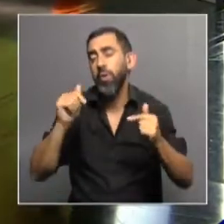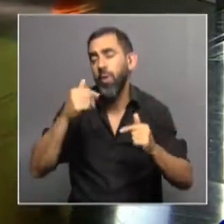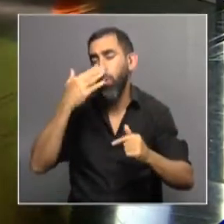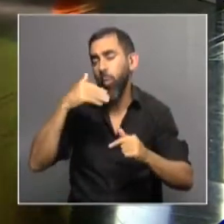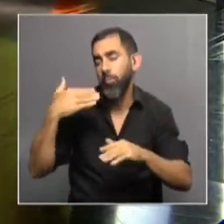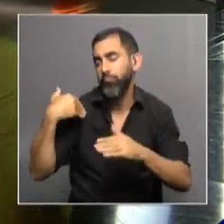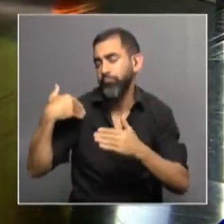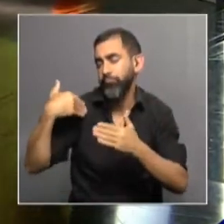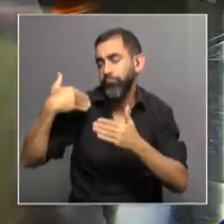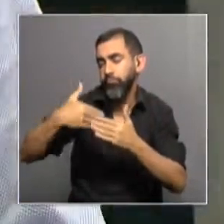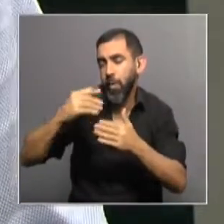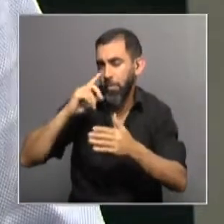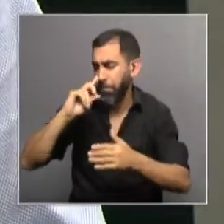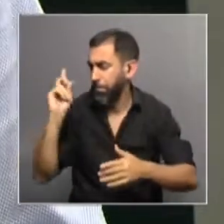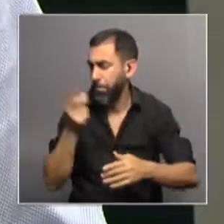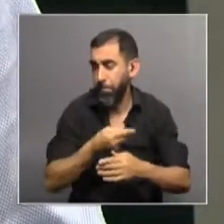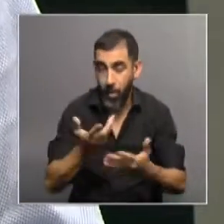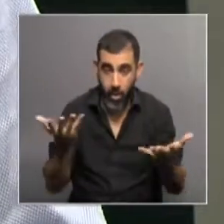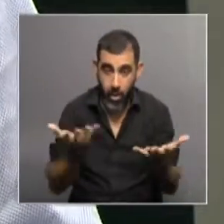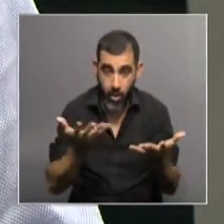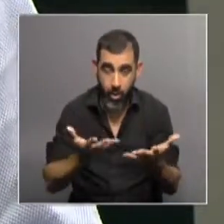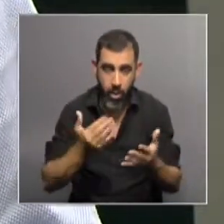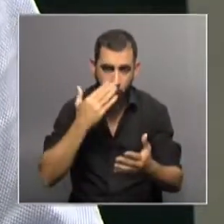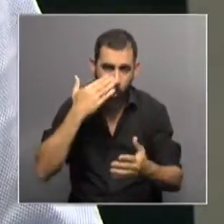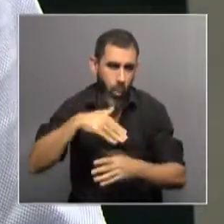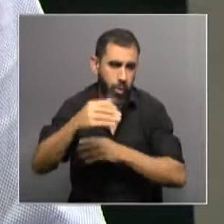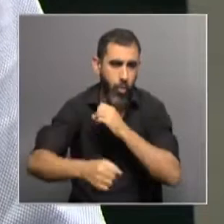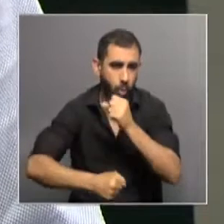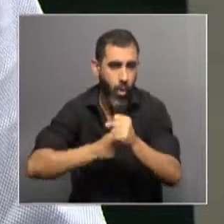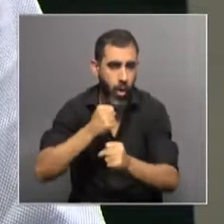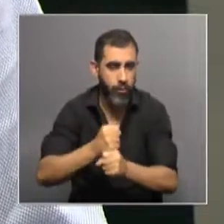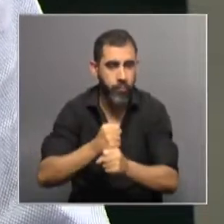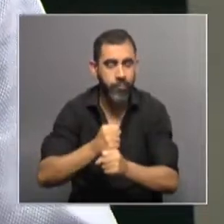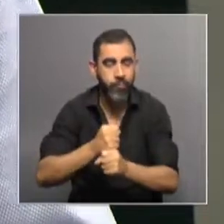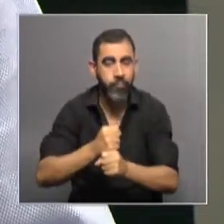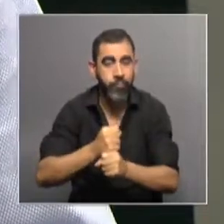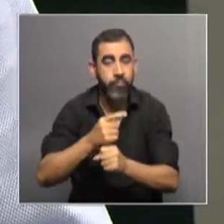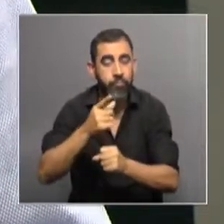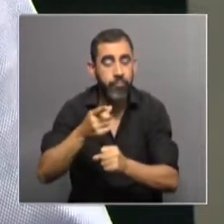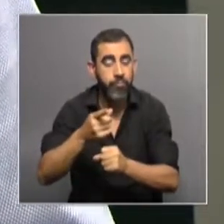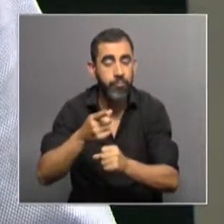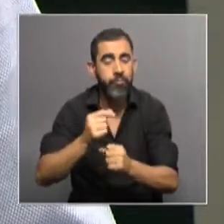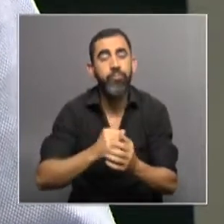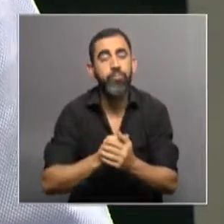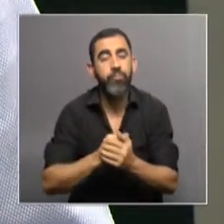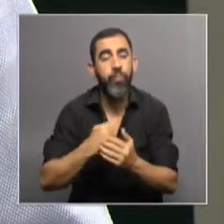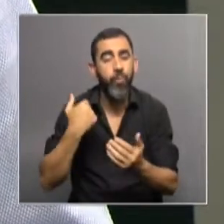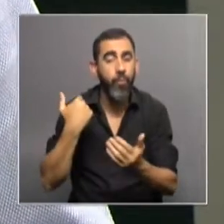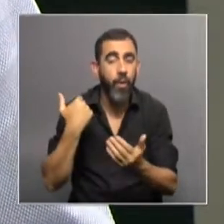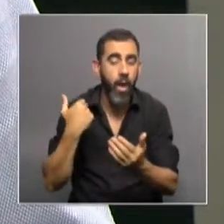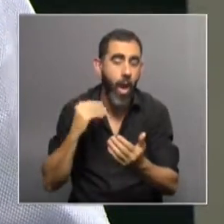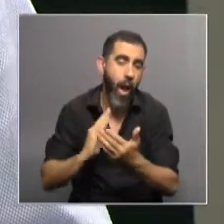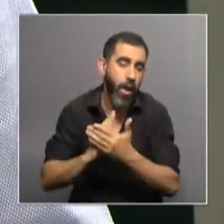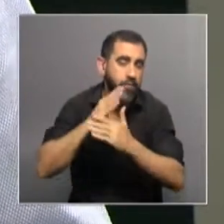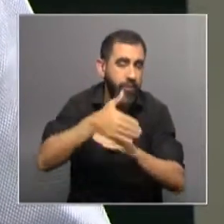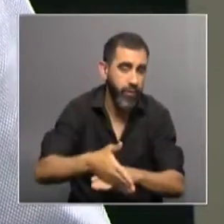último tiempo y se ha acelerado mucho en este, me animo a decir, el último año, es esa propuesta de acceder, ¿no? De que